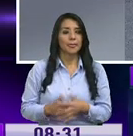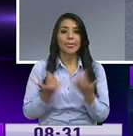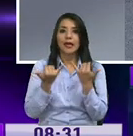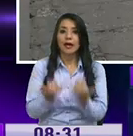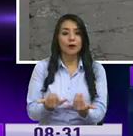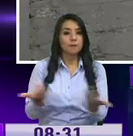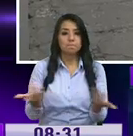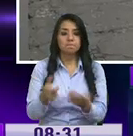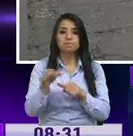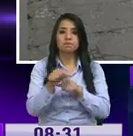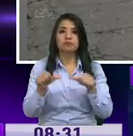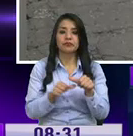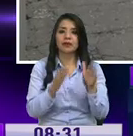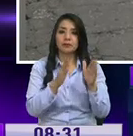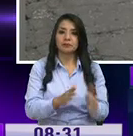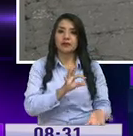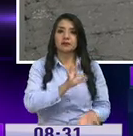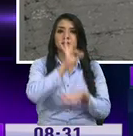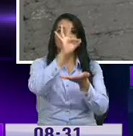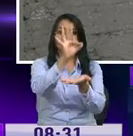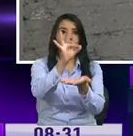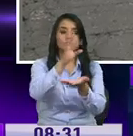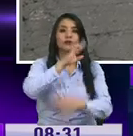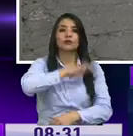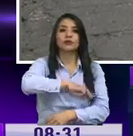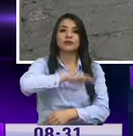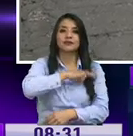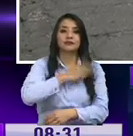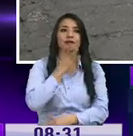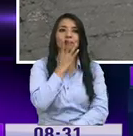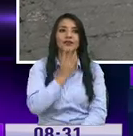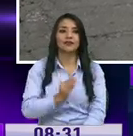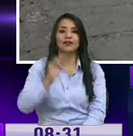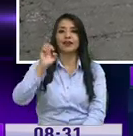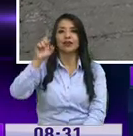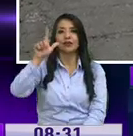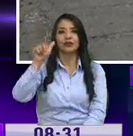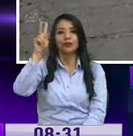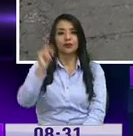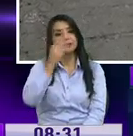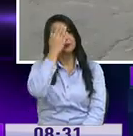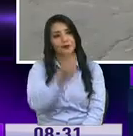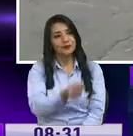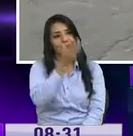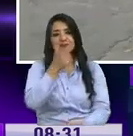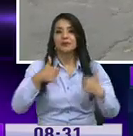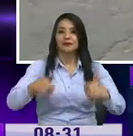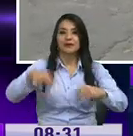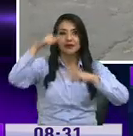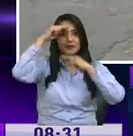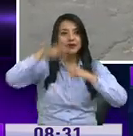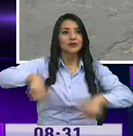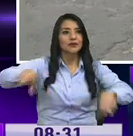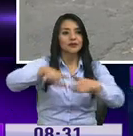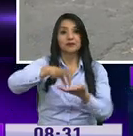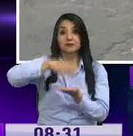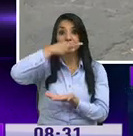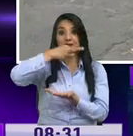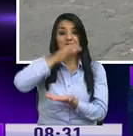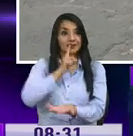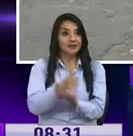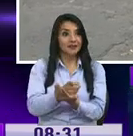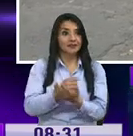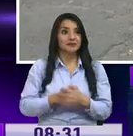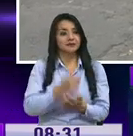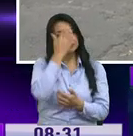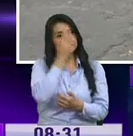el administrador de la zona, Eloy Alfaro, Edwin Bosmediano. Buenos días, administrador. Buenas noticias para el sector de La Magdalena. Buenos días, Andrea,